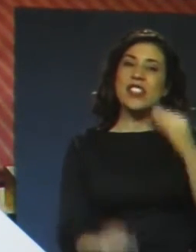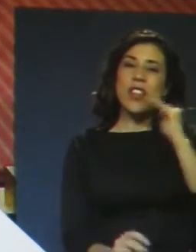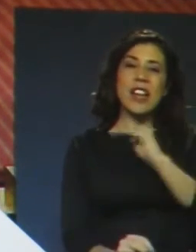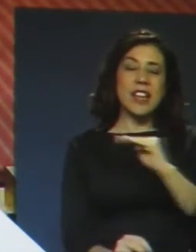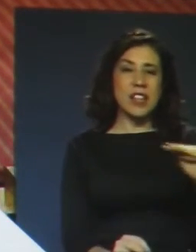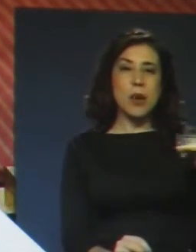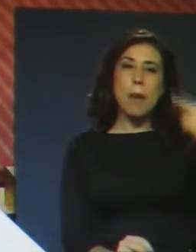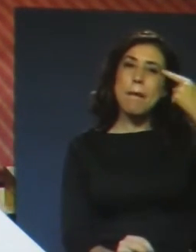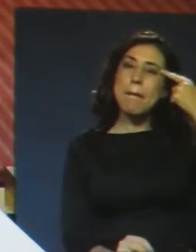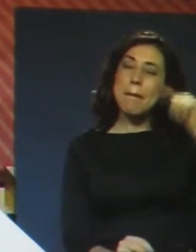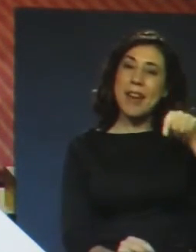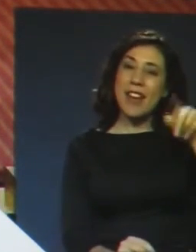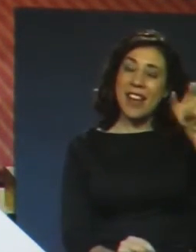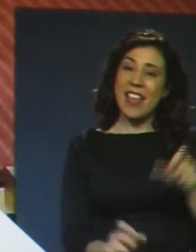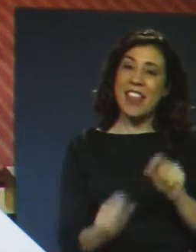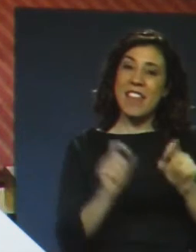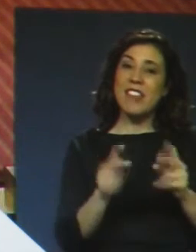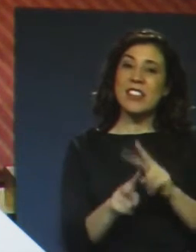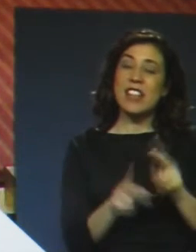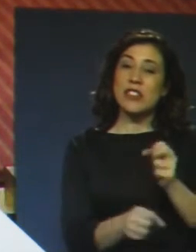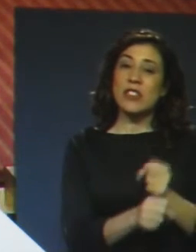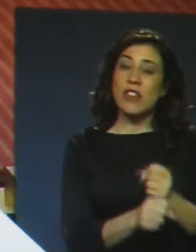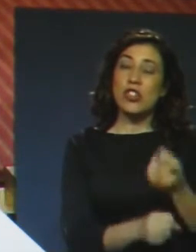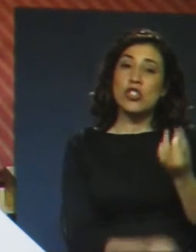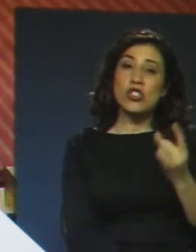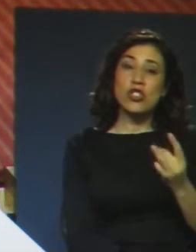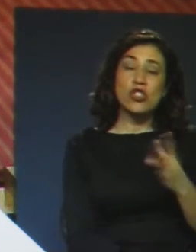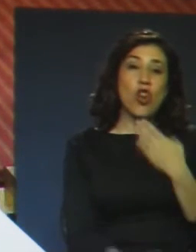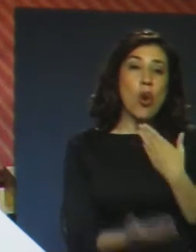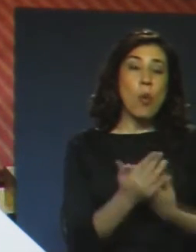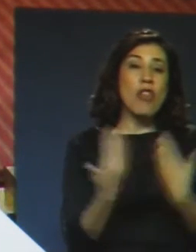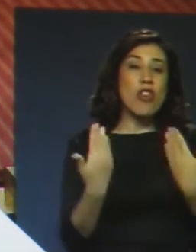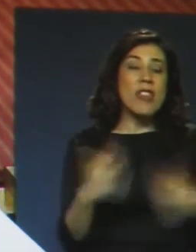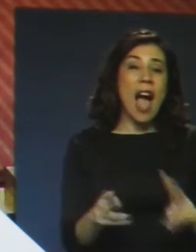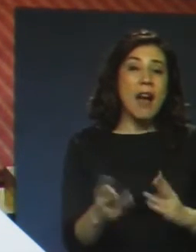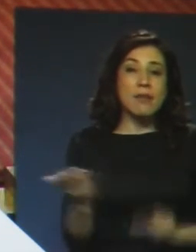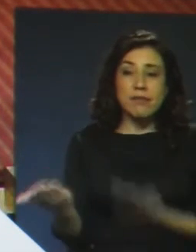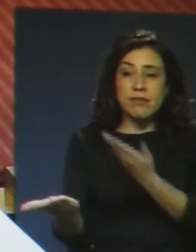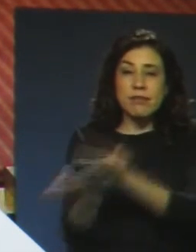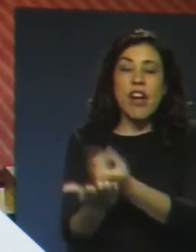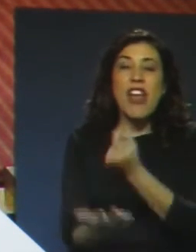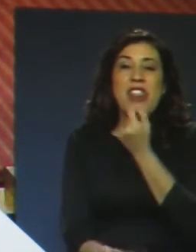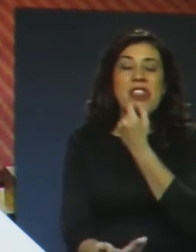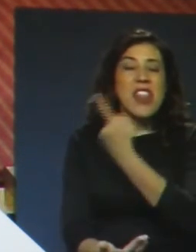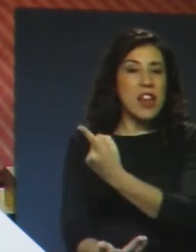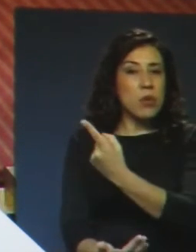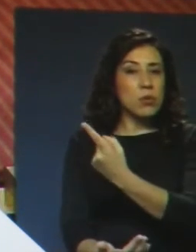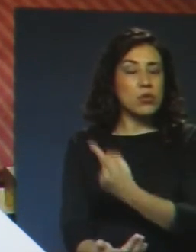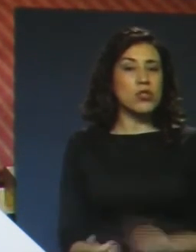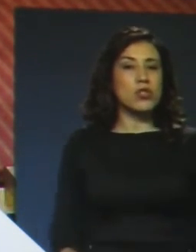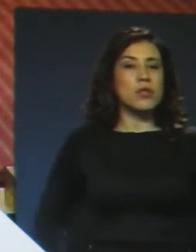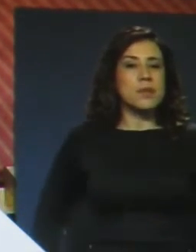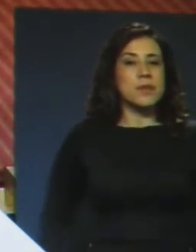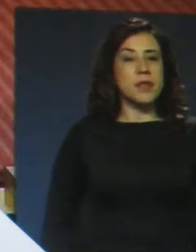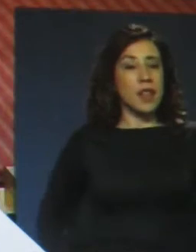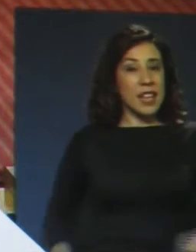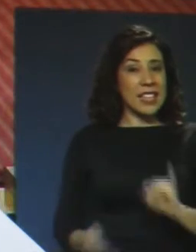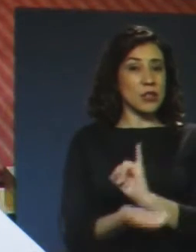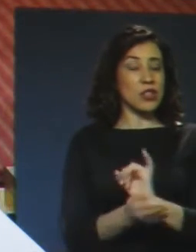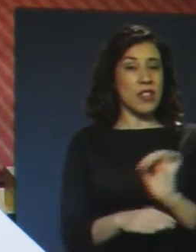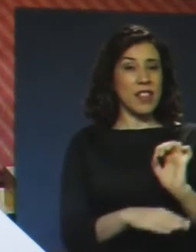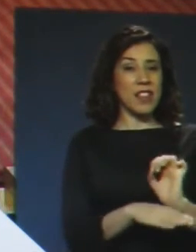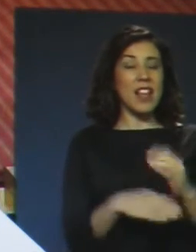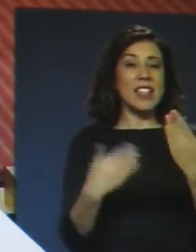niñez, pero este defensor juega su rol solo una vez hecho de la denuncia y una vez que alguno de los órganos del Estado